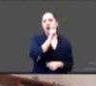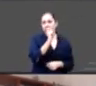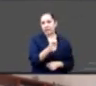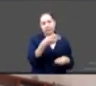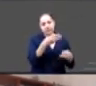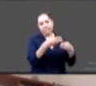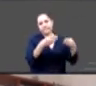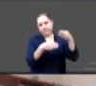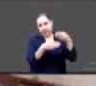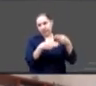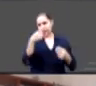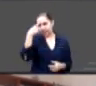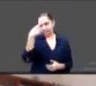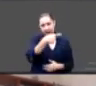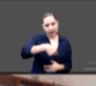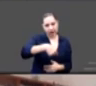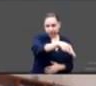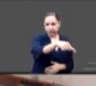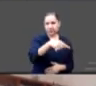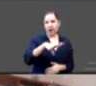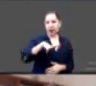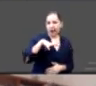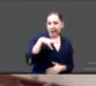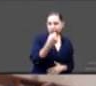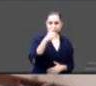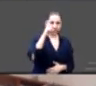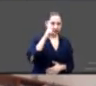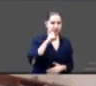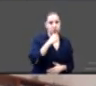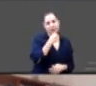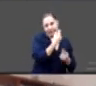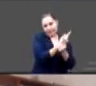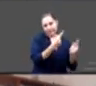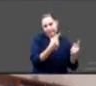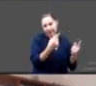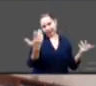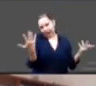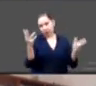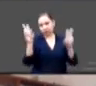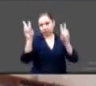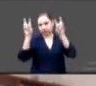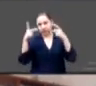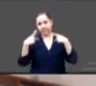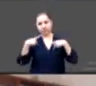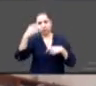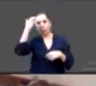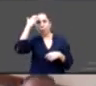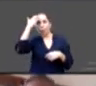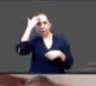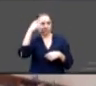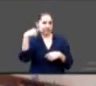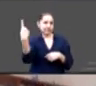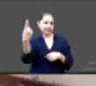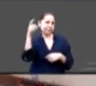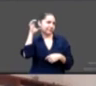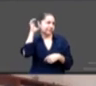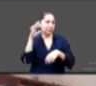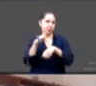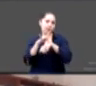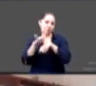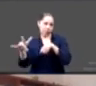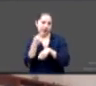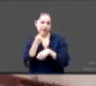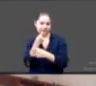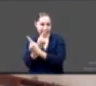o conocido en la legislación como pornografía infantil. ¿Qué ha pasado durante la época de la pandemia? Actualmente, en un estudio realizado por